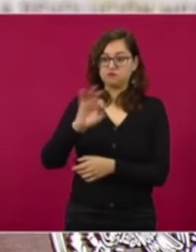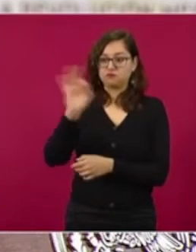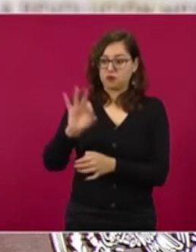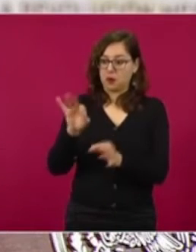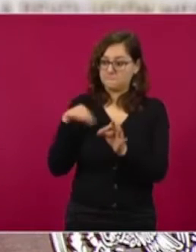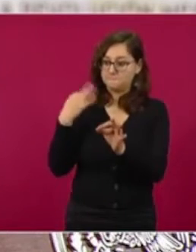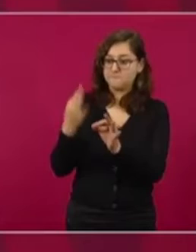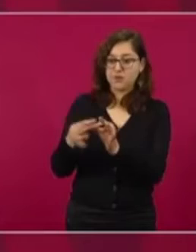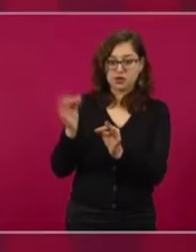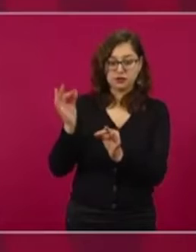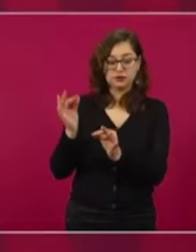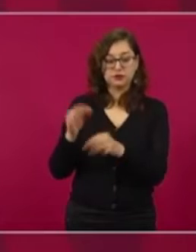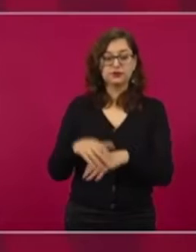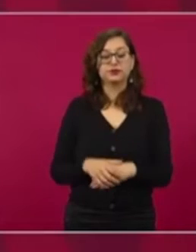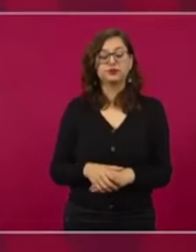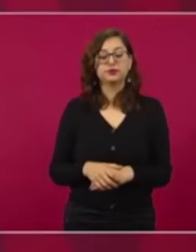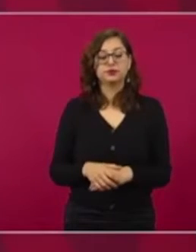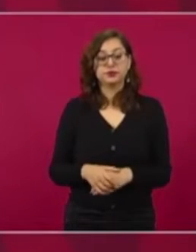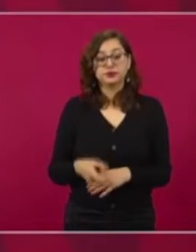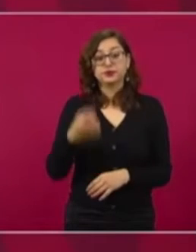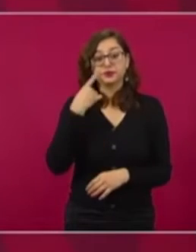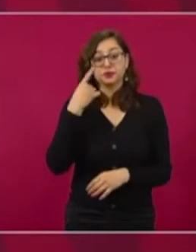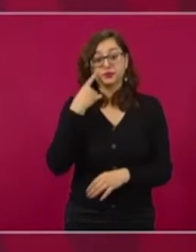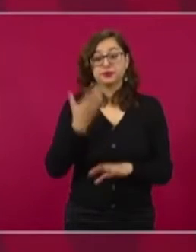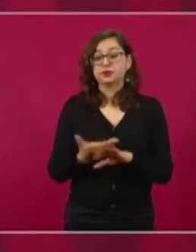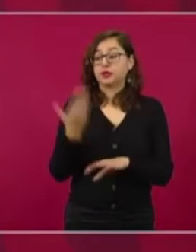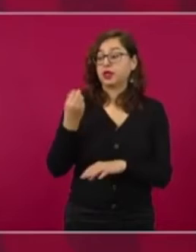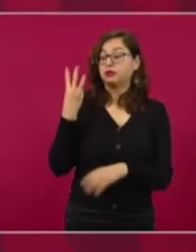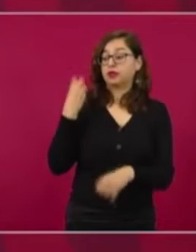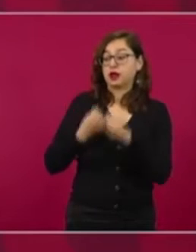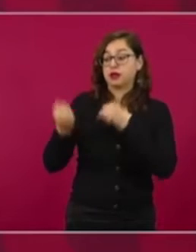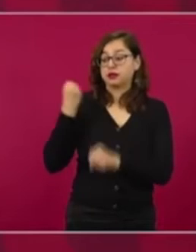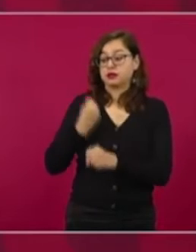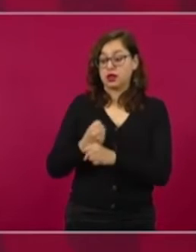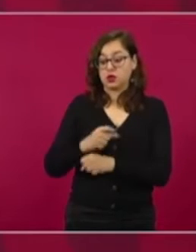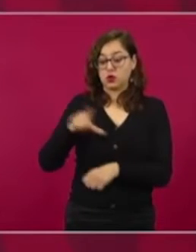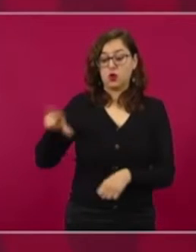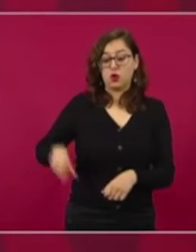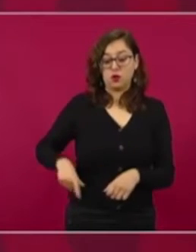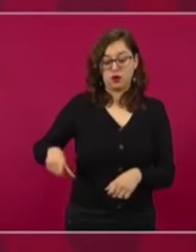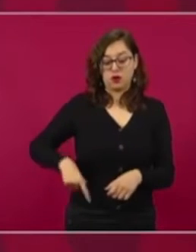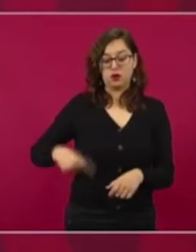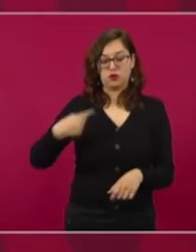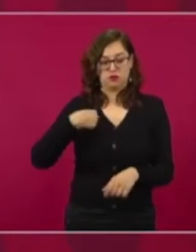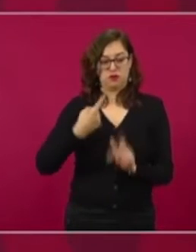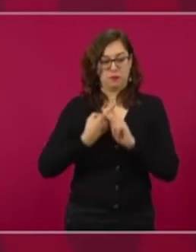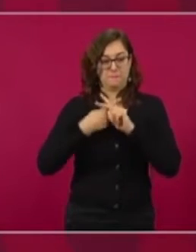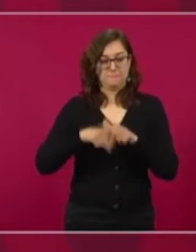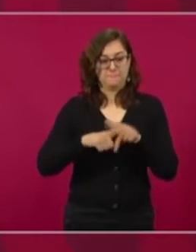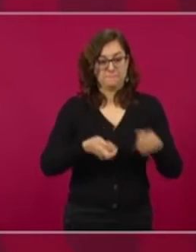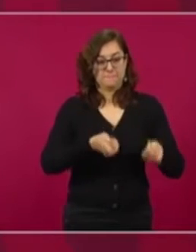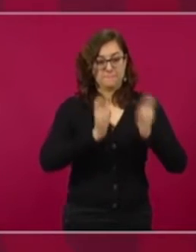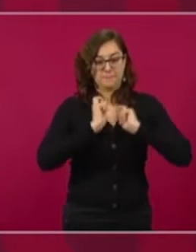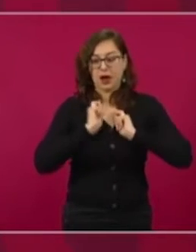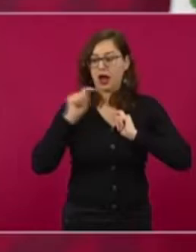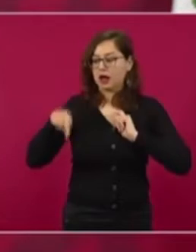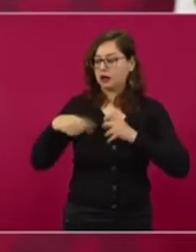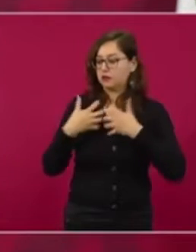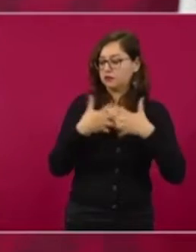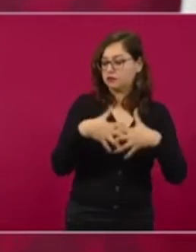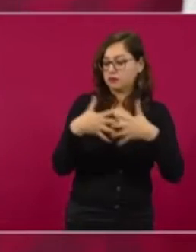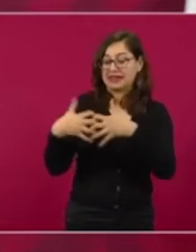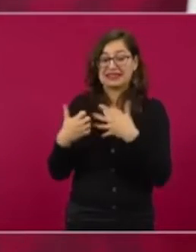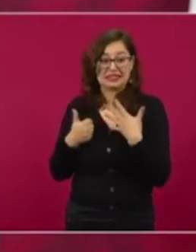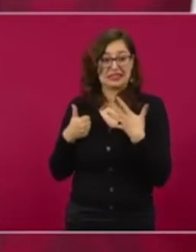Cuando nosotros llegamos al gobierno, las 6 refinerías de México estaban